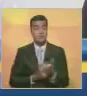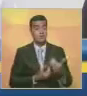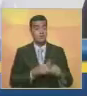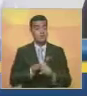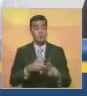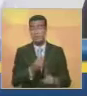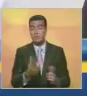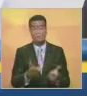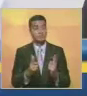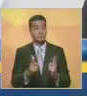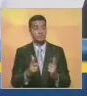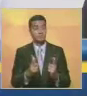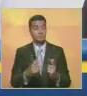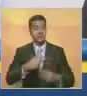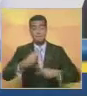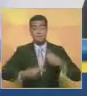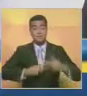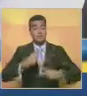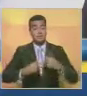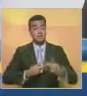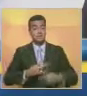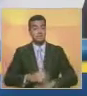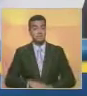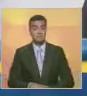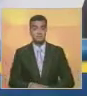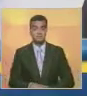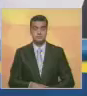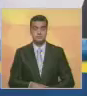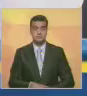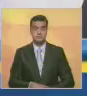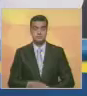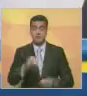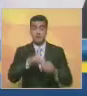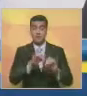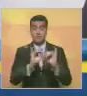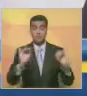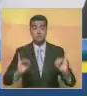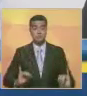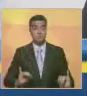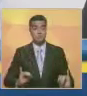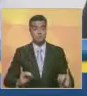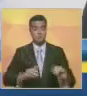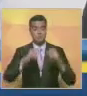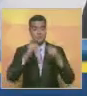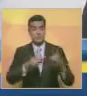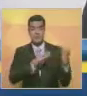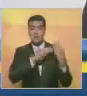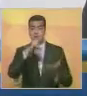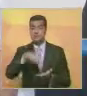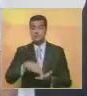no vamos a permitir que la politiquería, que la política partidista entre a una institución que se debe a los